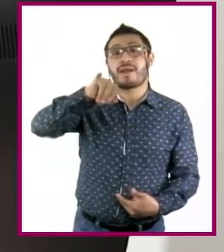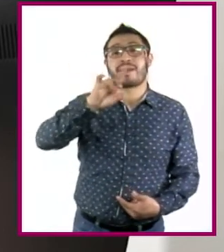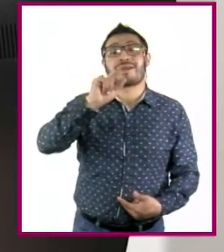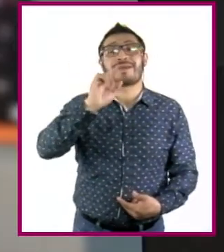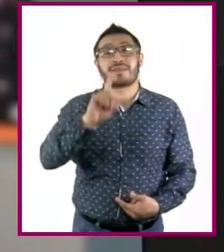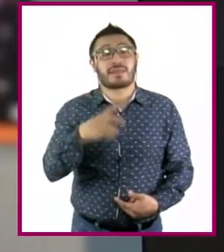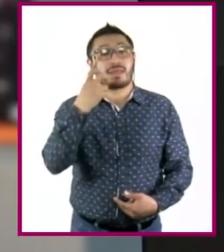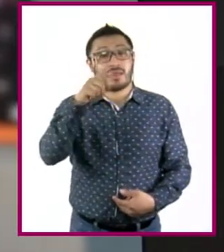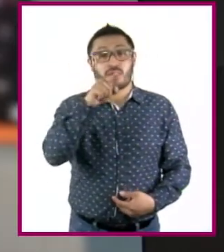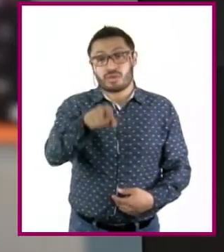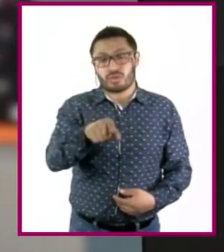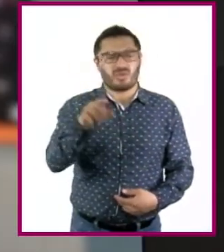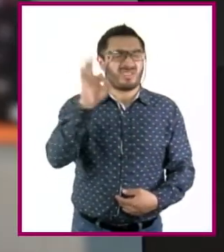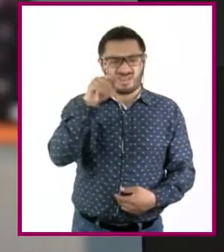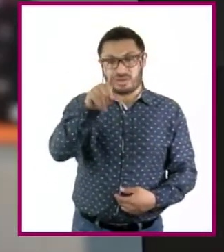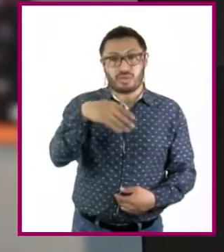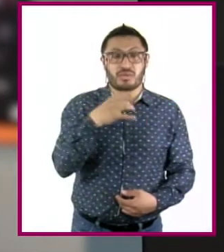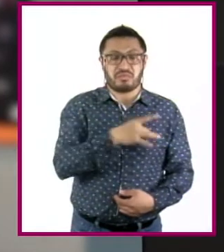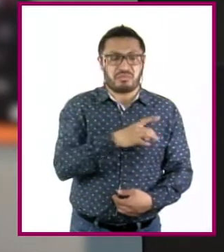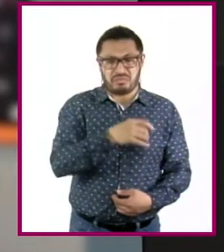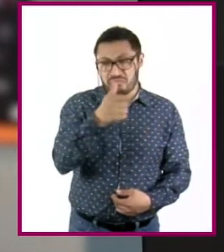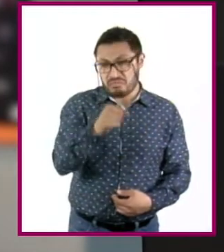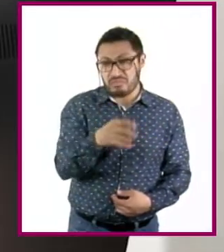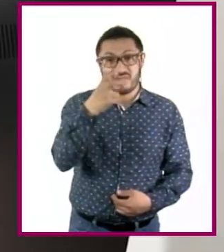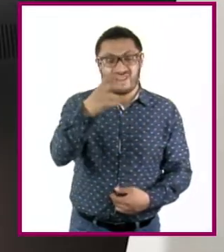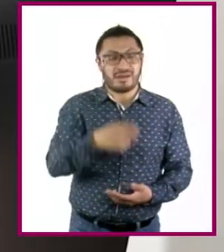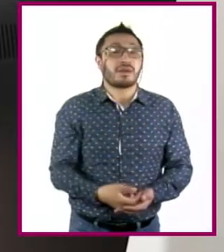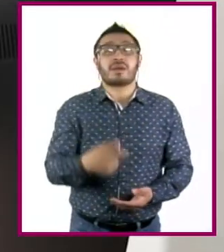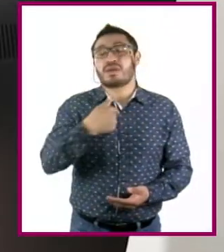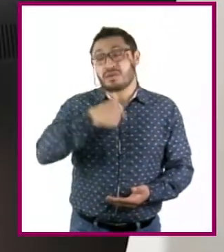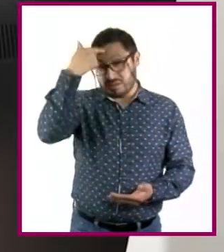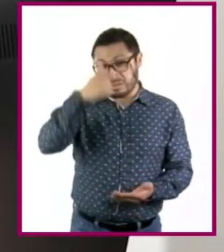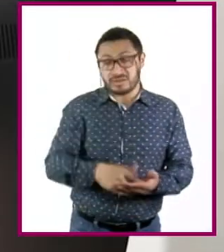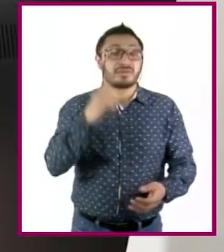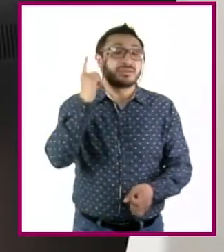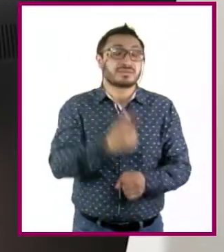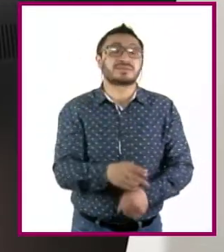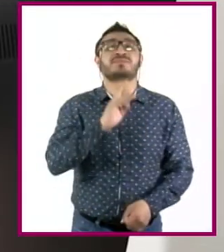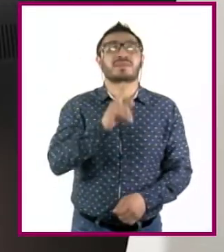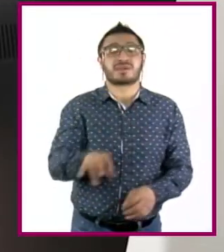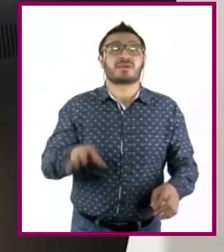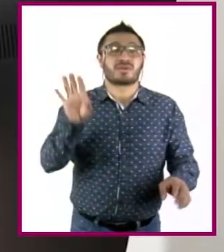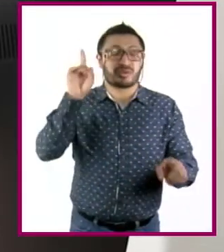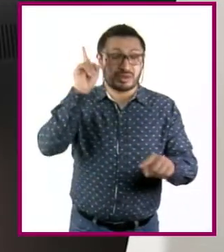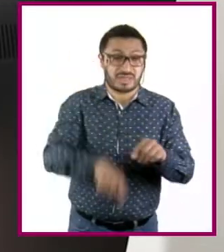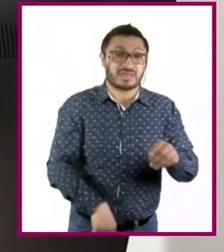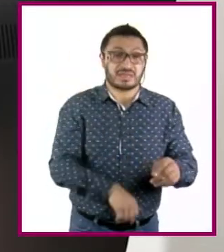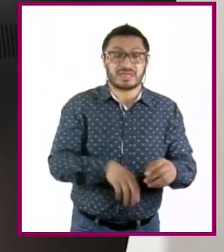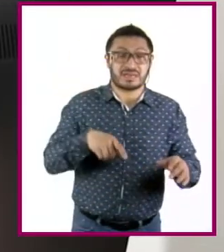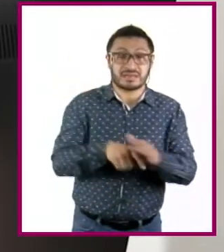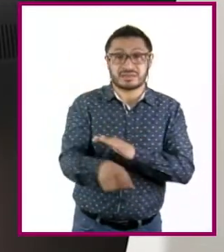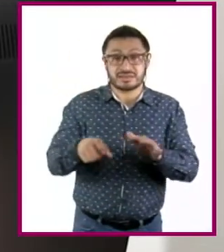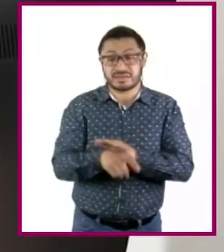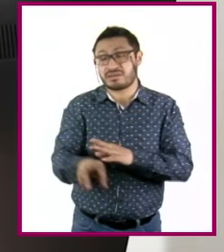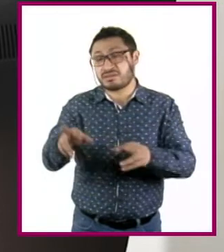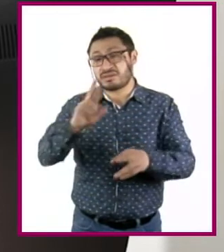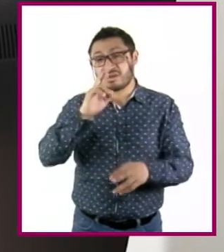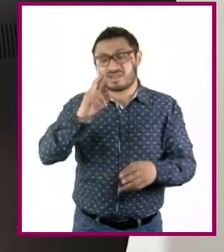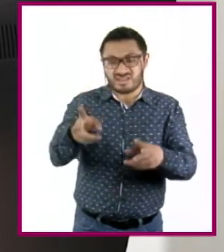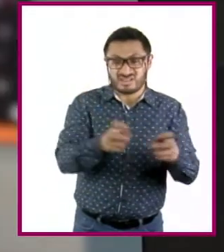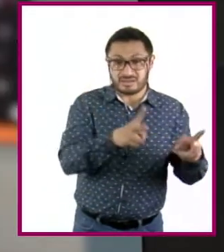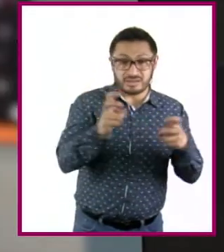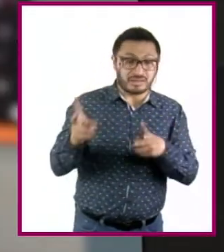Lu. Al final, me parece que hay que encontrar mejores maneras de combatir la corrupción y la falta de objetividad de parte de